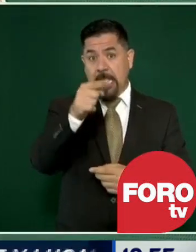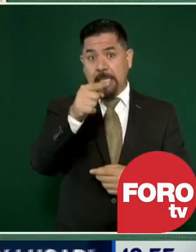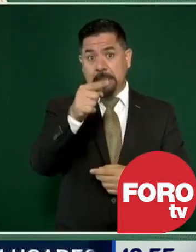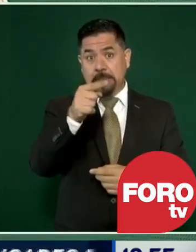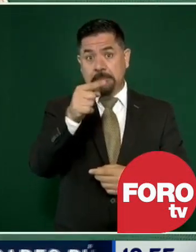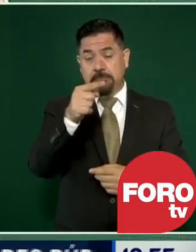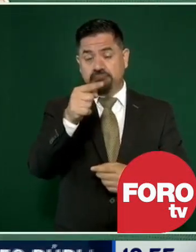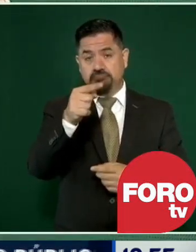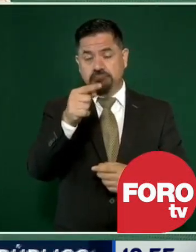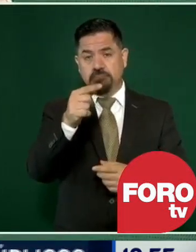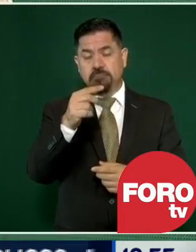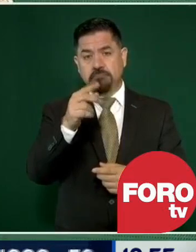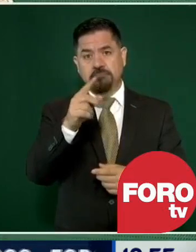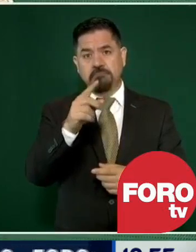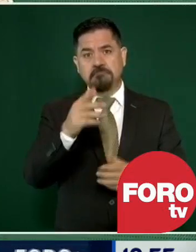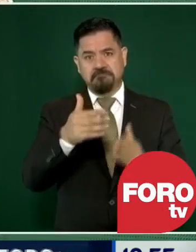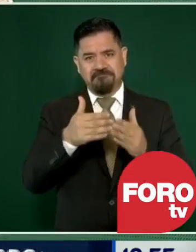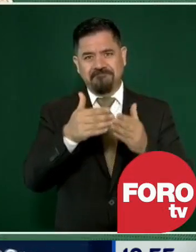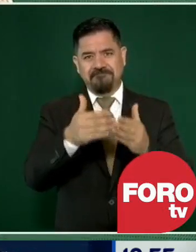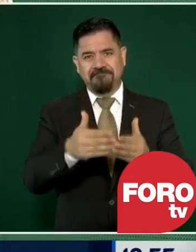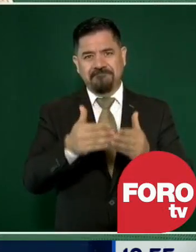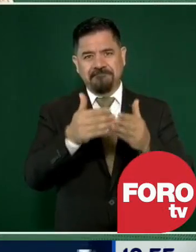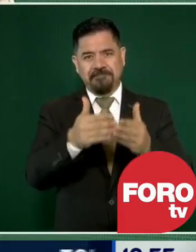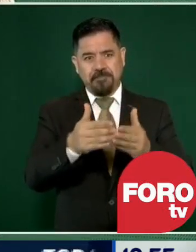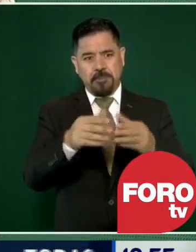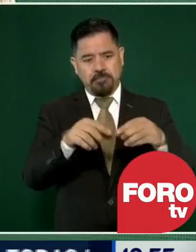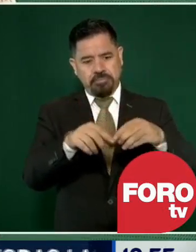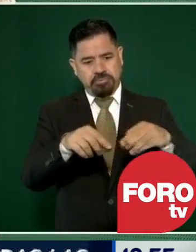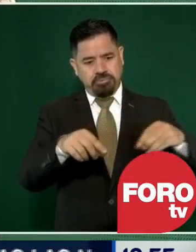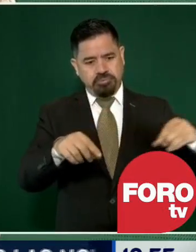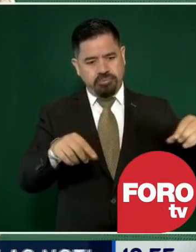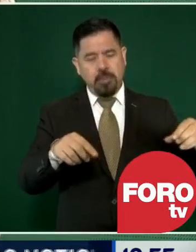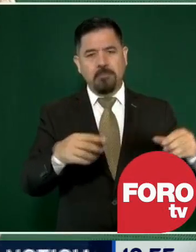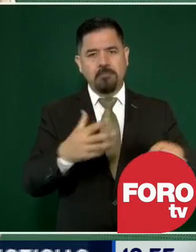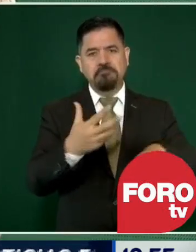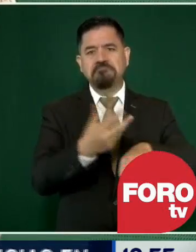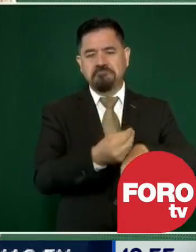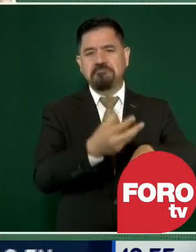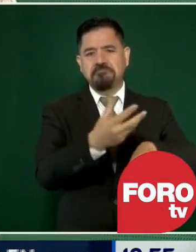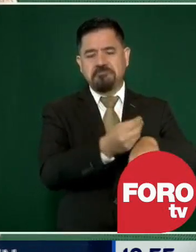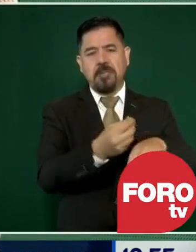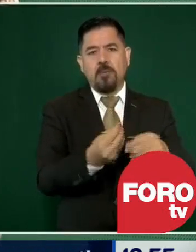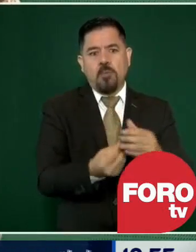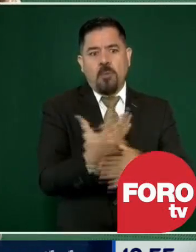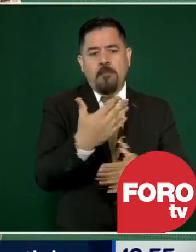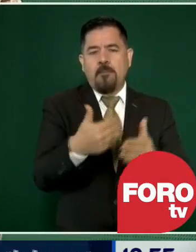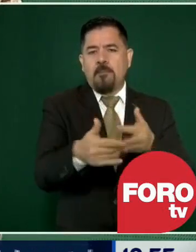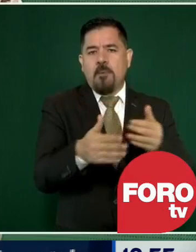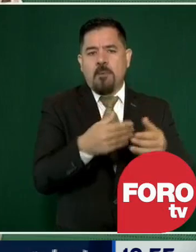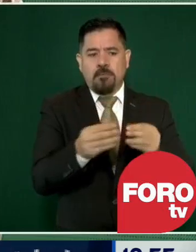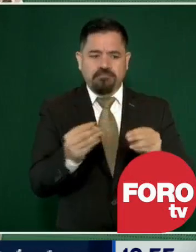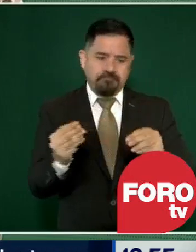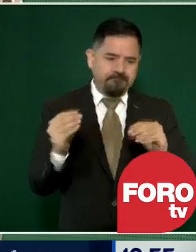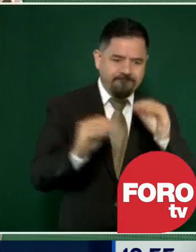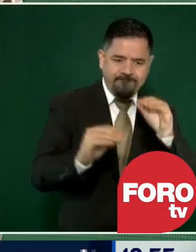Es un compromiso que estamos haciendo. Vamos también a